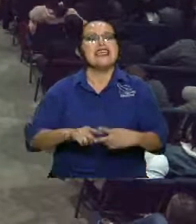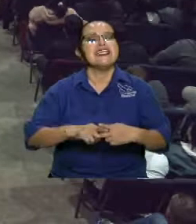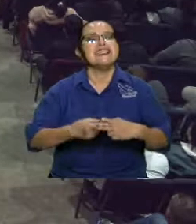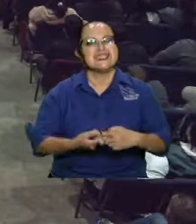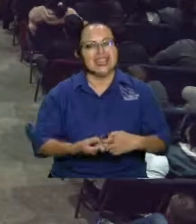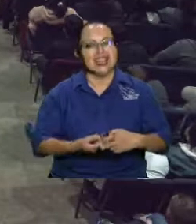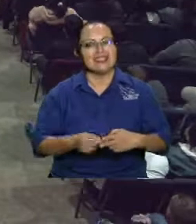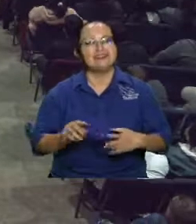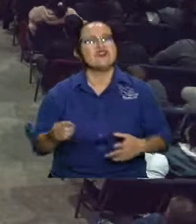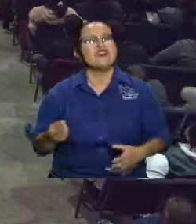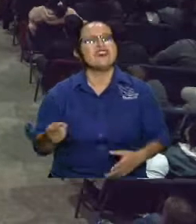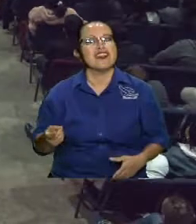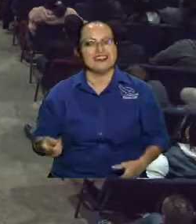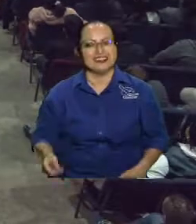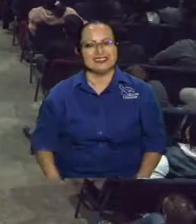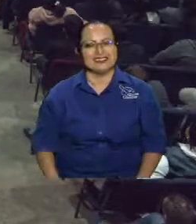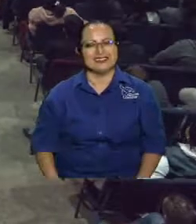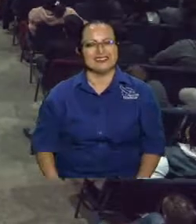¿Por dónde empieza?